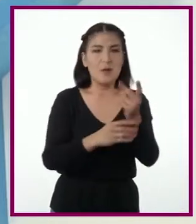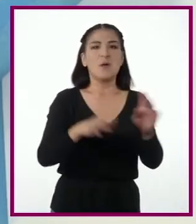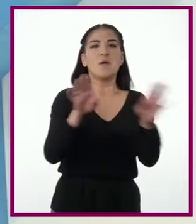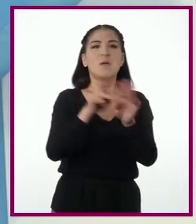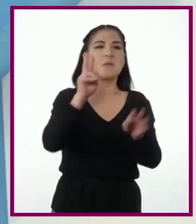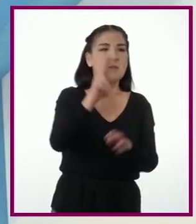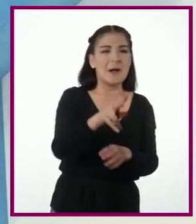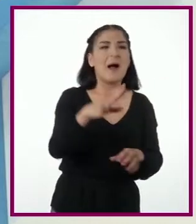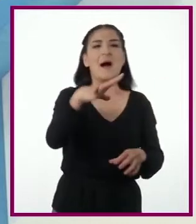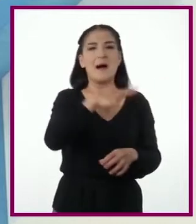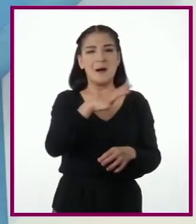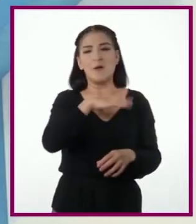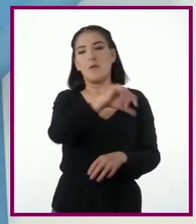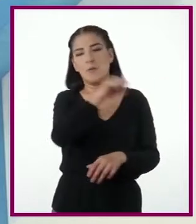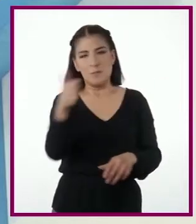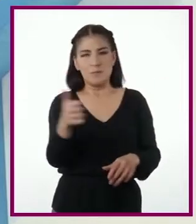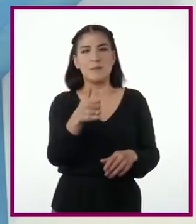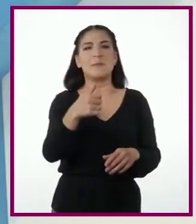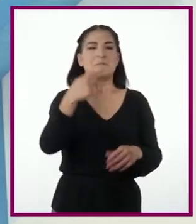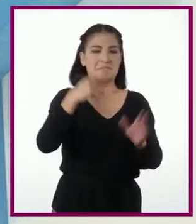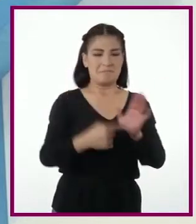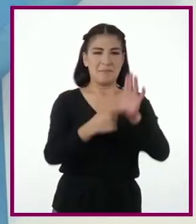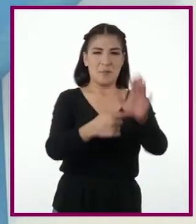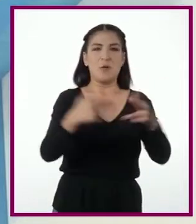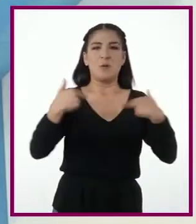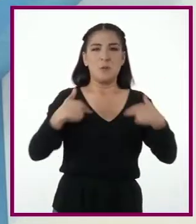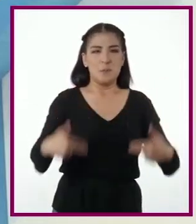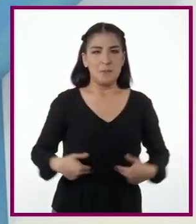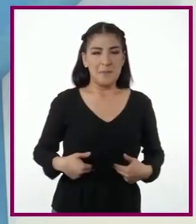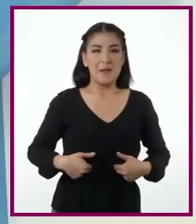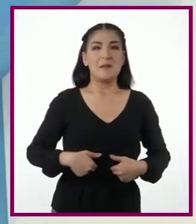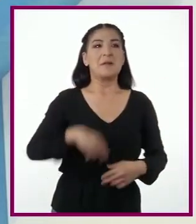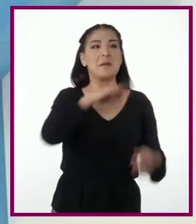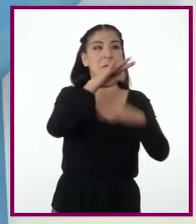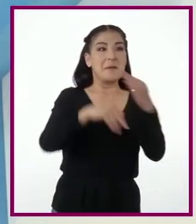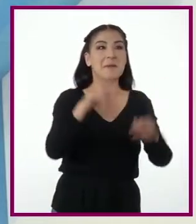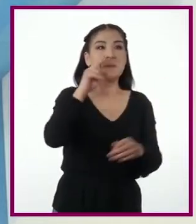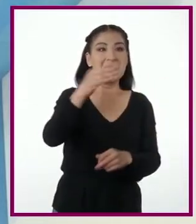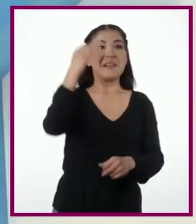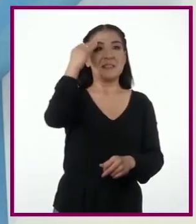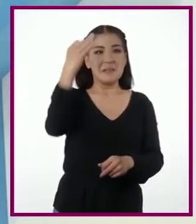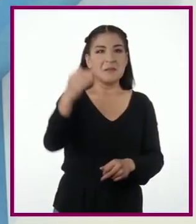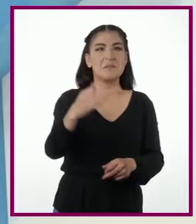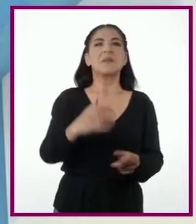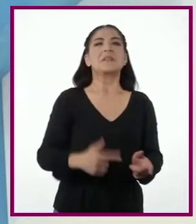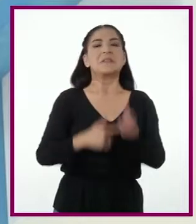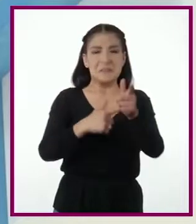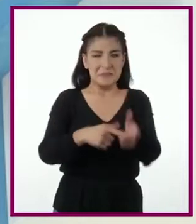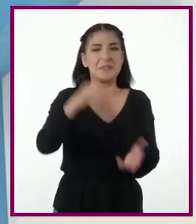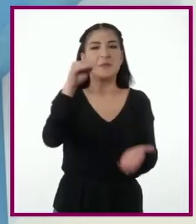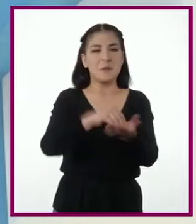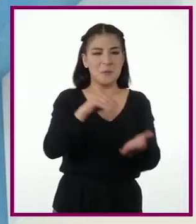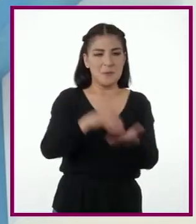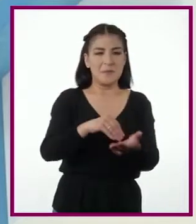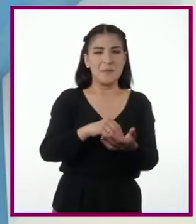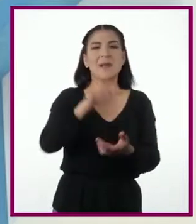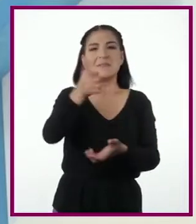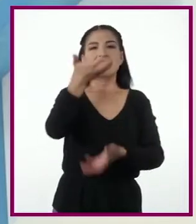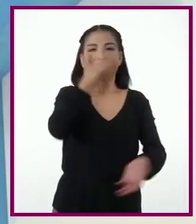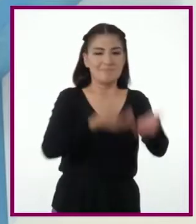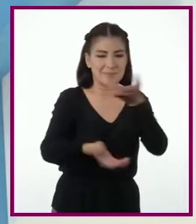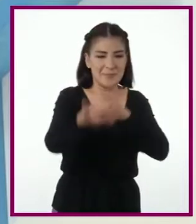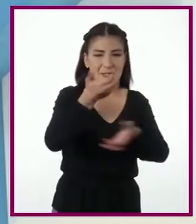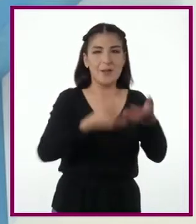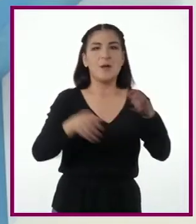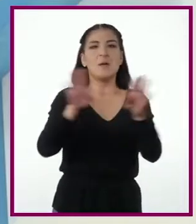objetos, entre otras manifestaciones humanas que a pesar del tiempo permanecen. Es el caso del comercio